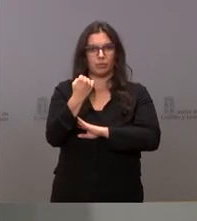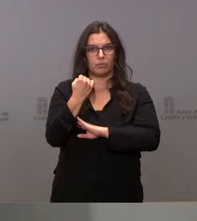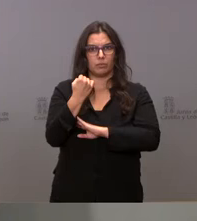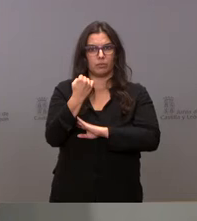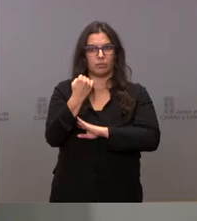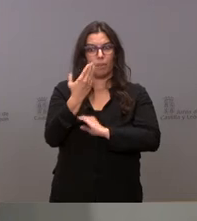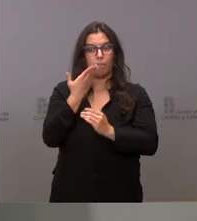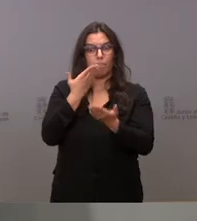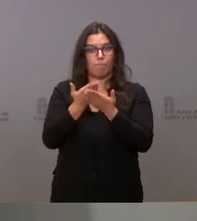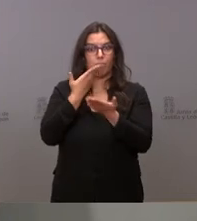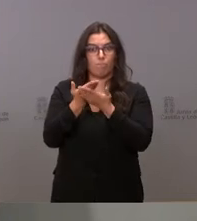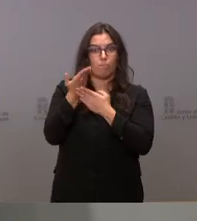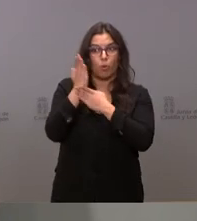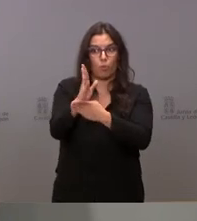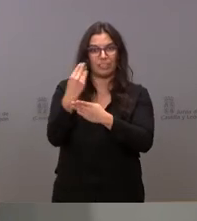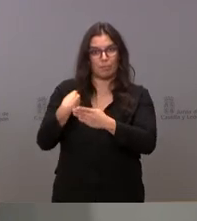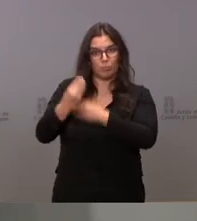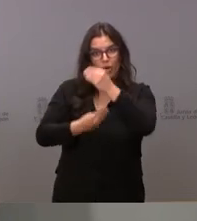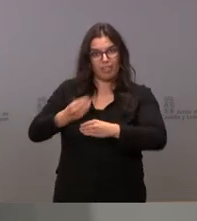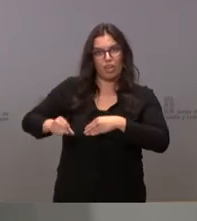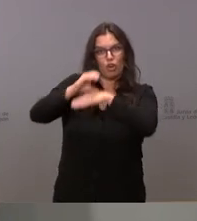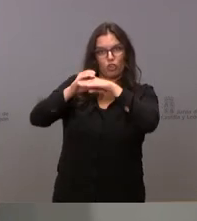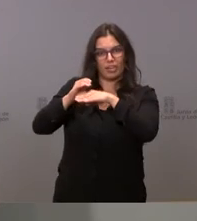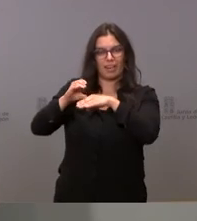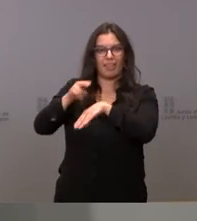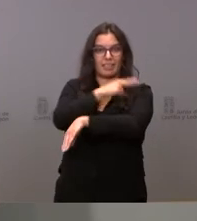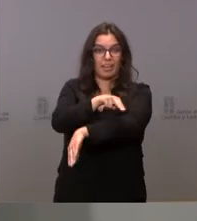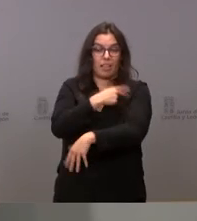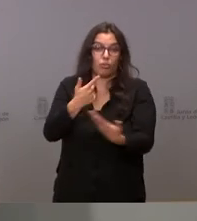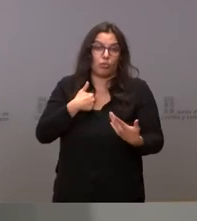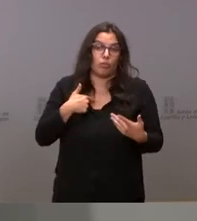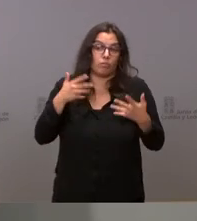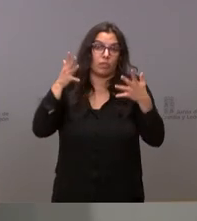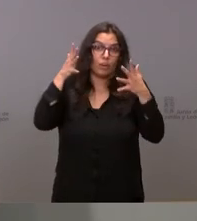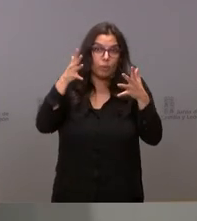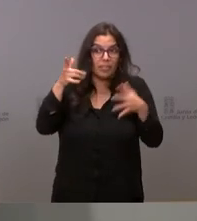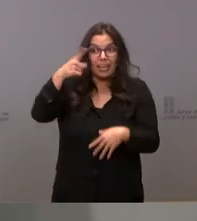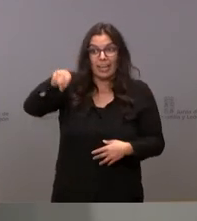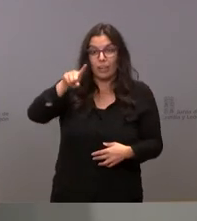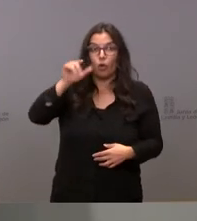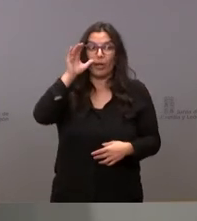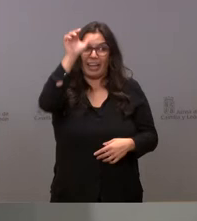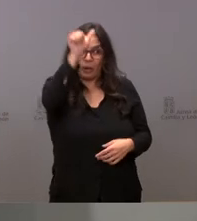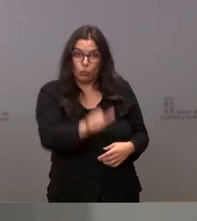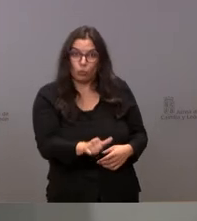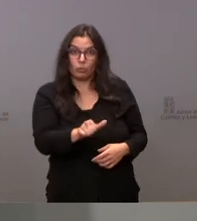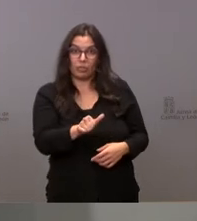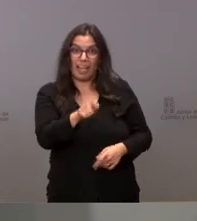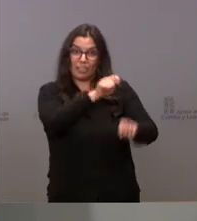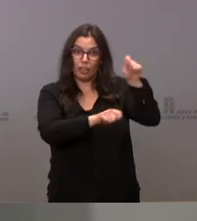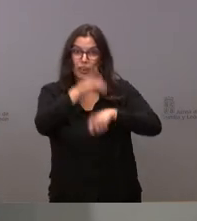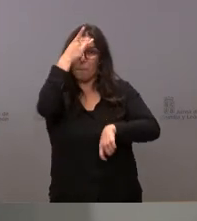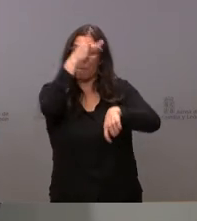las propuestas de la Consejería de Sanidad. Yo les recomendaría que oyeran las declaraciones de las asociaciones de pacientes.